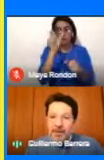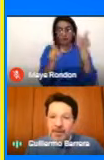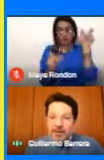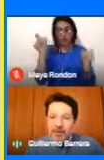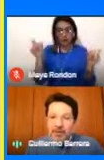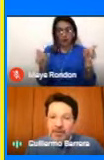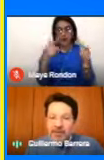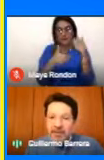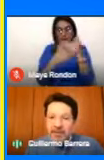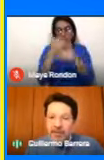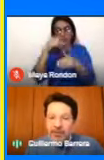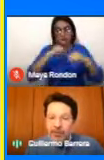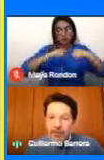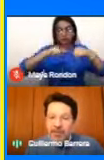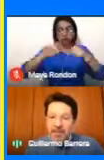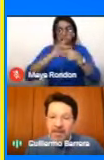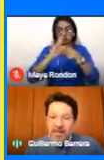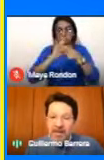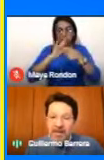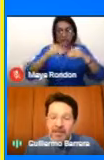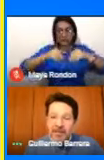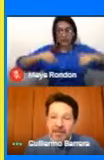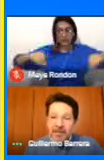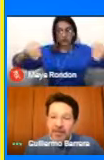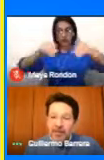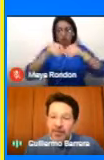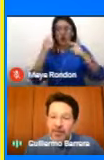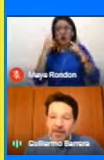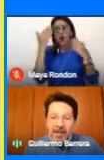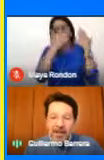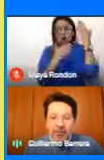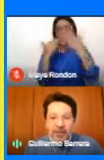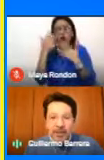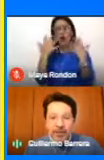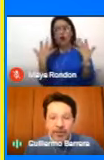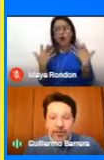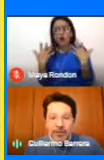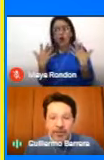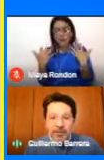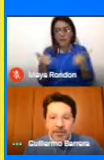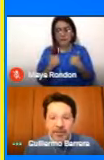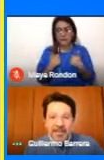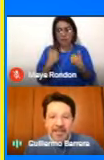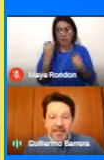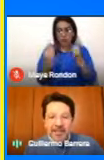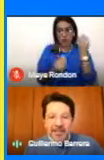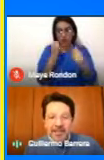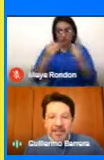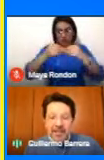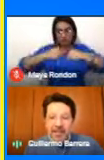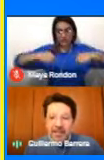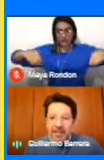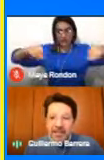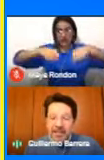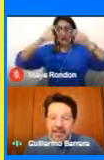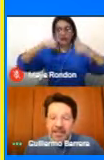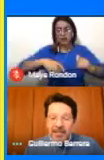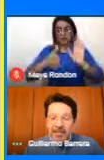empiezan a desarrollarse en el territorio, empiezan a mirar que lo que hagan en su territorio tiene que garantizar que